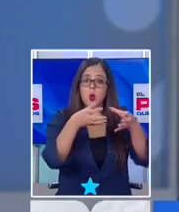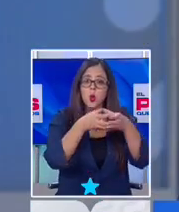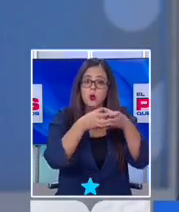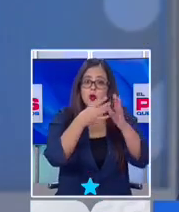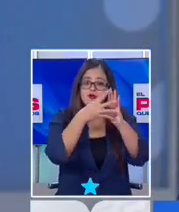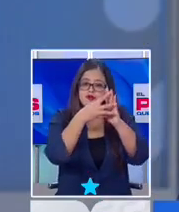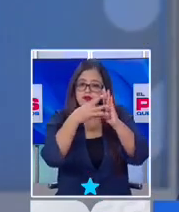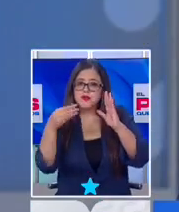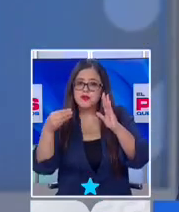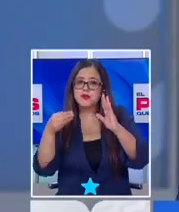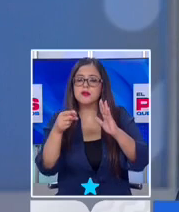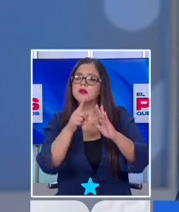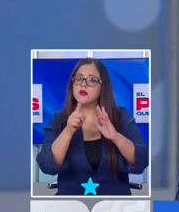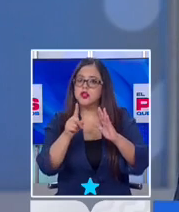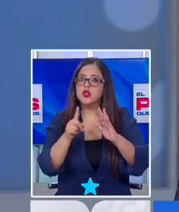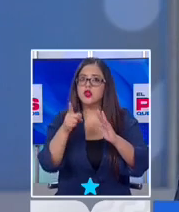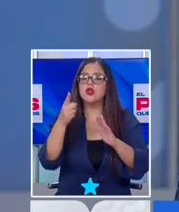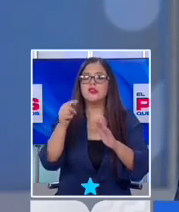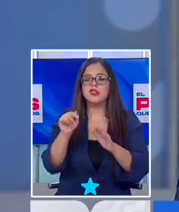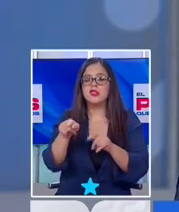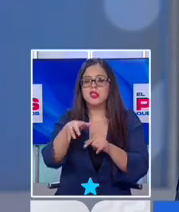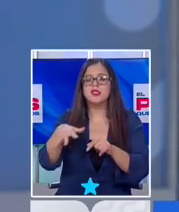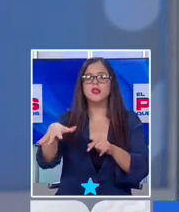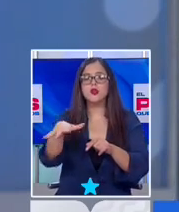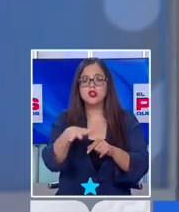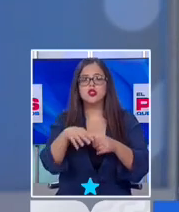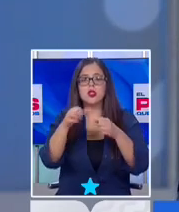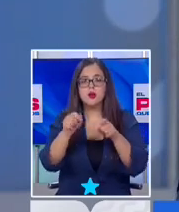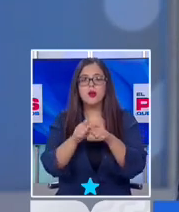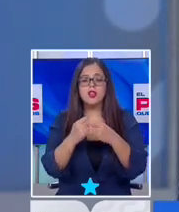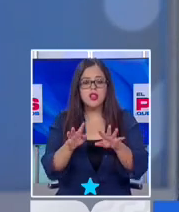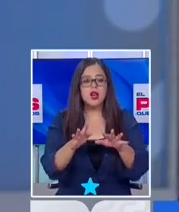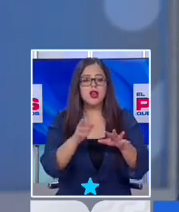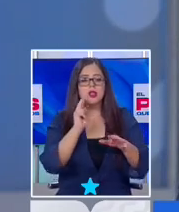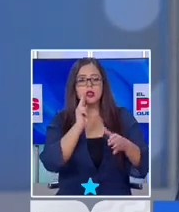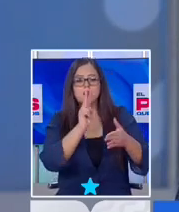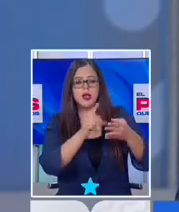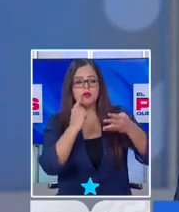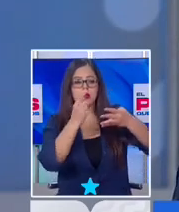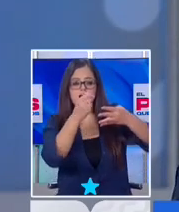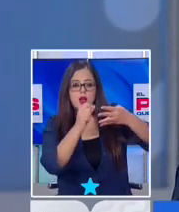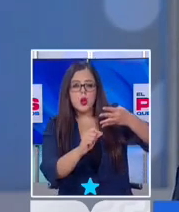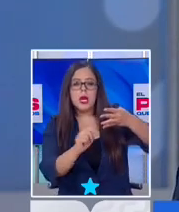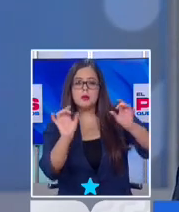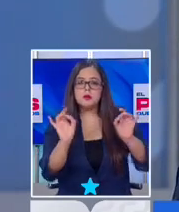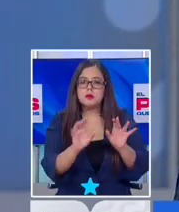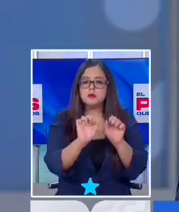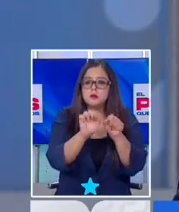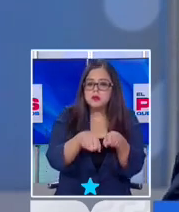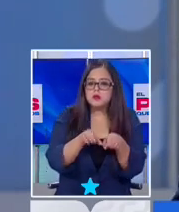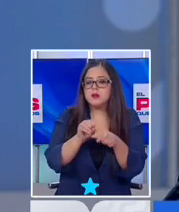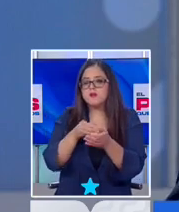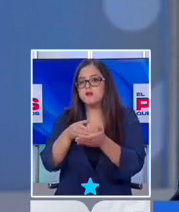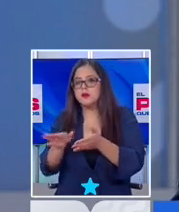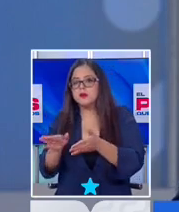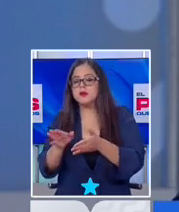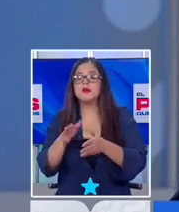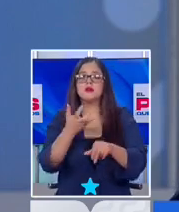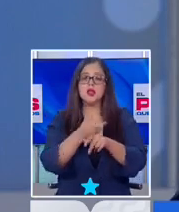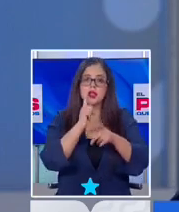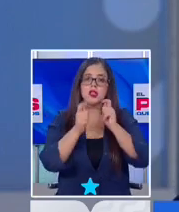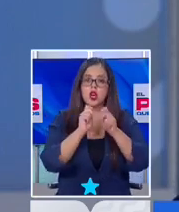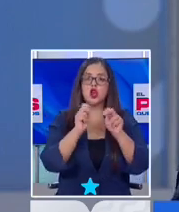una instancia que tenga la facultad de poder hacer filtros de poder de porque hay mucho riego con